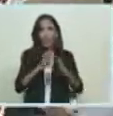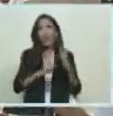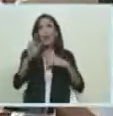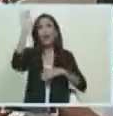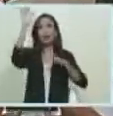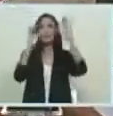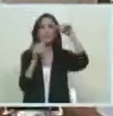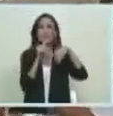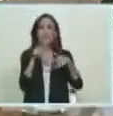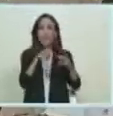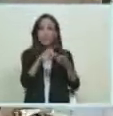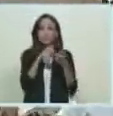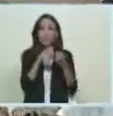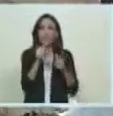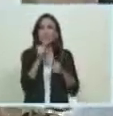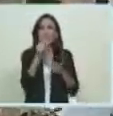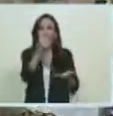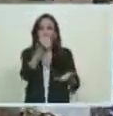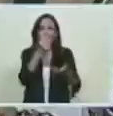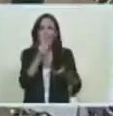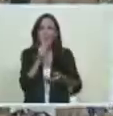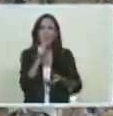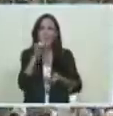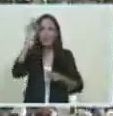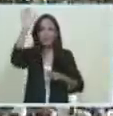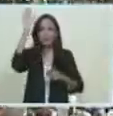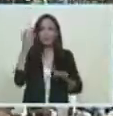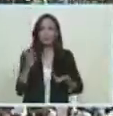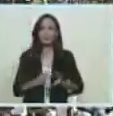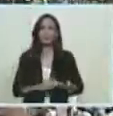Levanten la mano a quien le acaba de llegar ahorita.